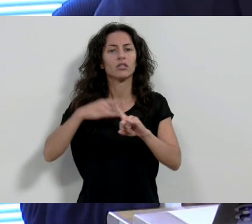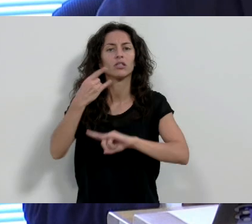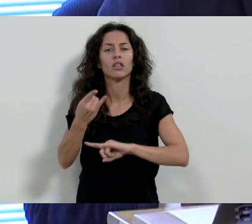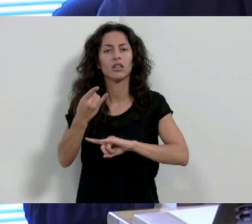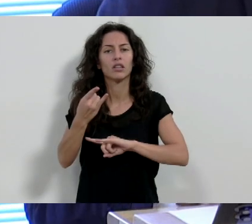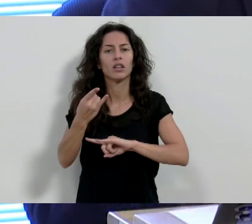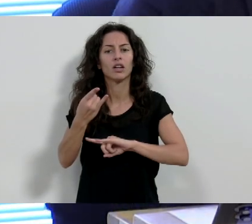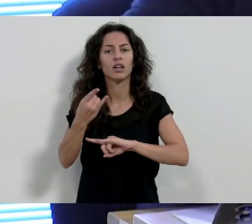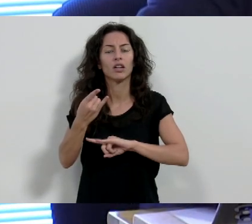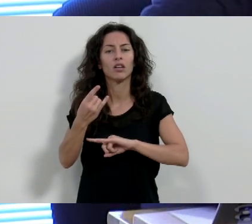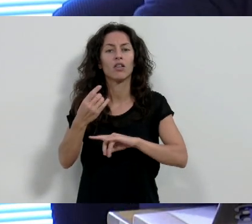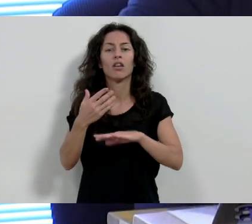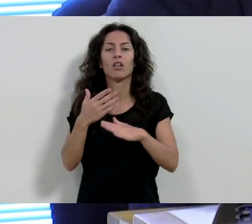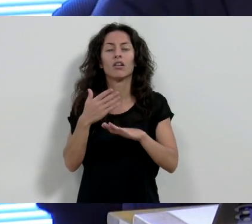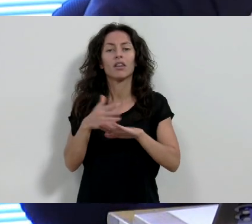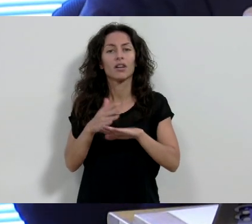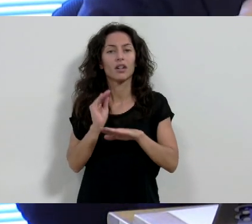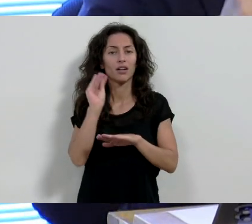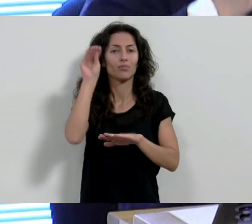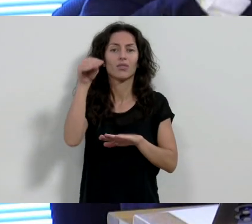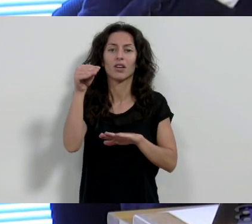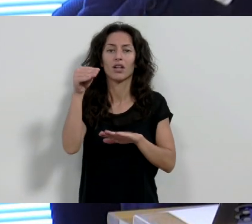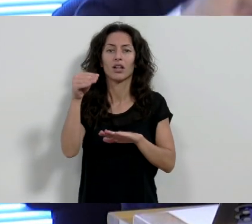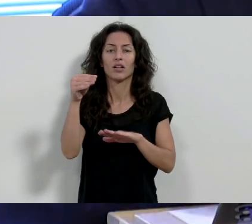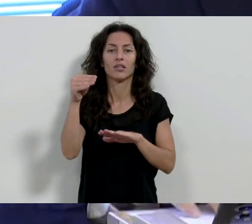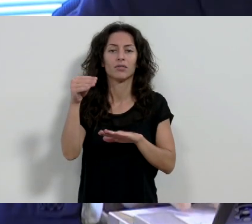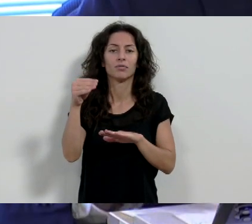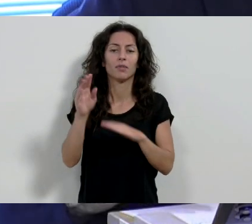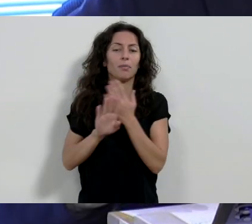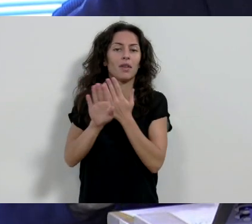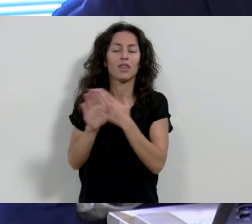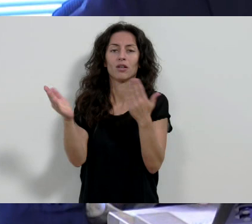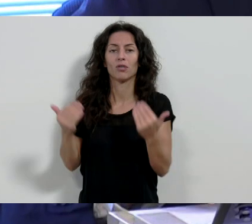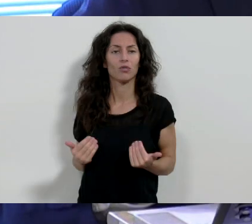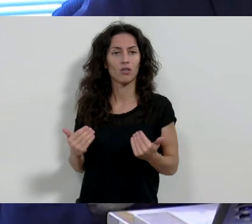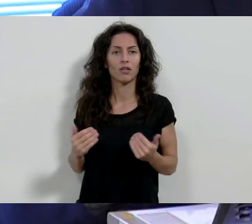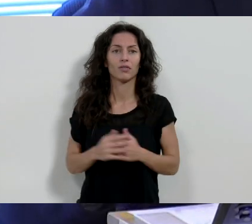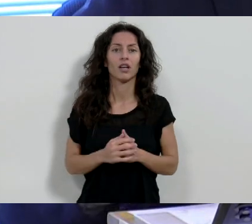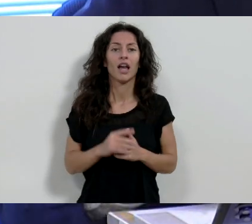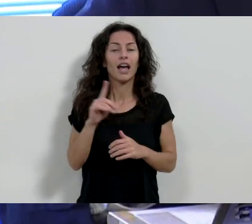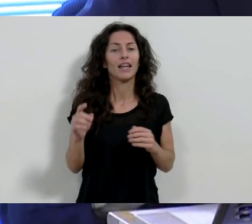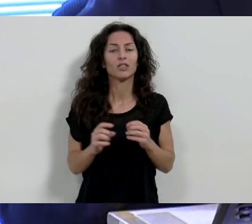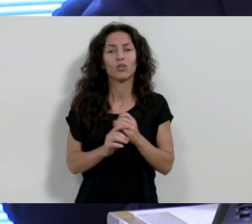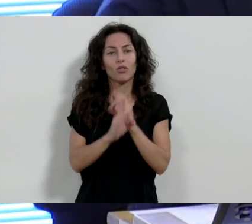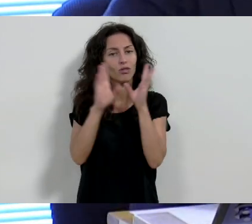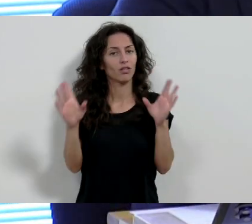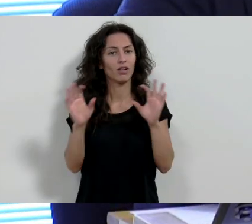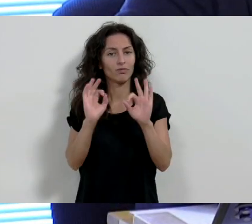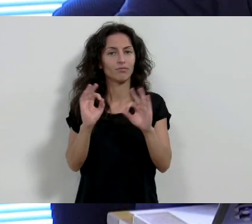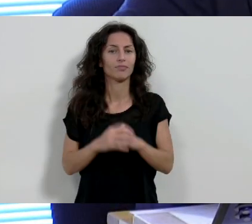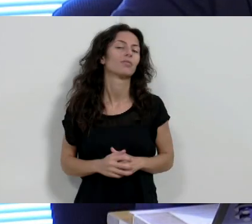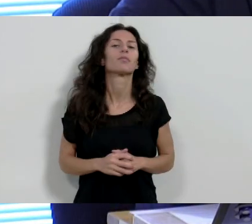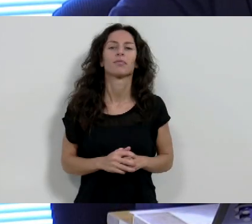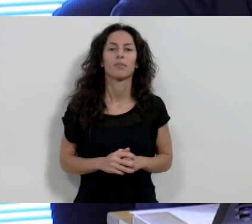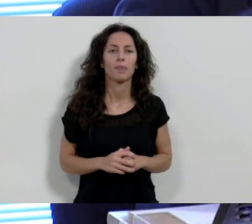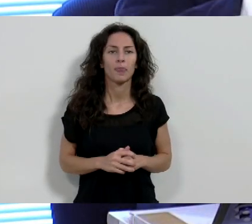ese remanente? No tienen ese remanente. Eso es lo que tenemos claro. Sí, sí, es lo que tenemos claro. Lo que tenemos claro es que